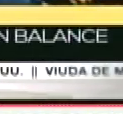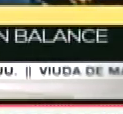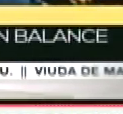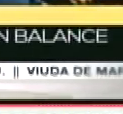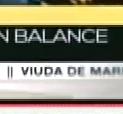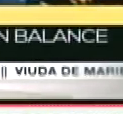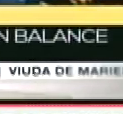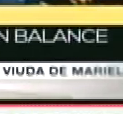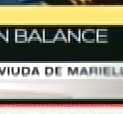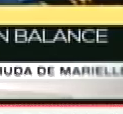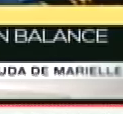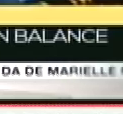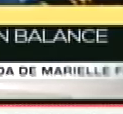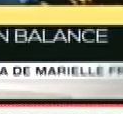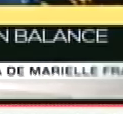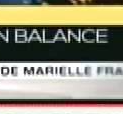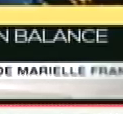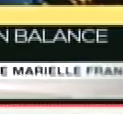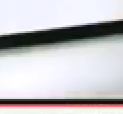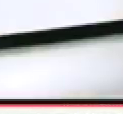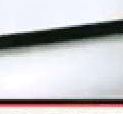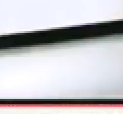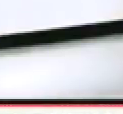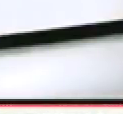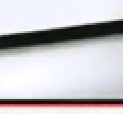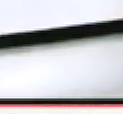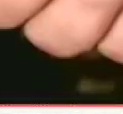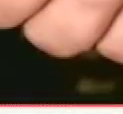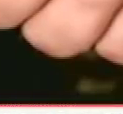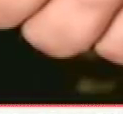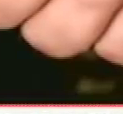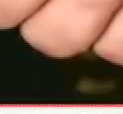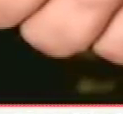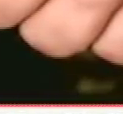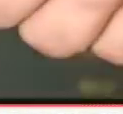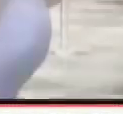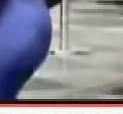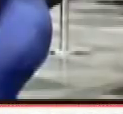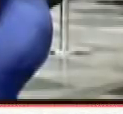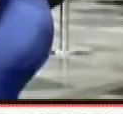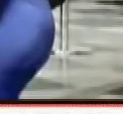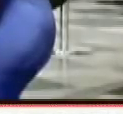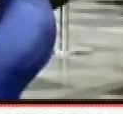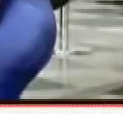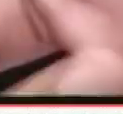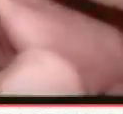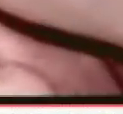cuando lleguemos a la meta de 100% pago electrónico. Biopago, vamos al pago electrónico.